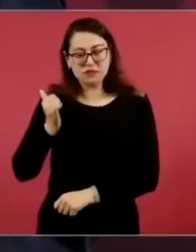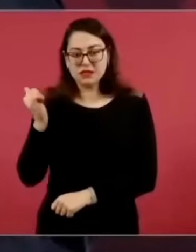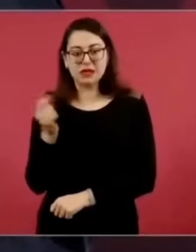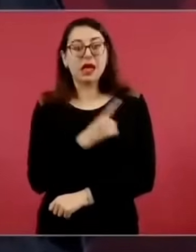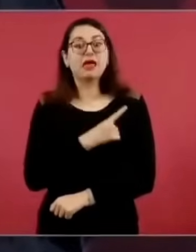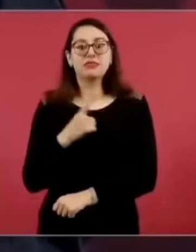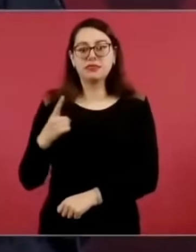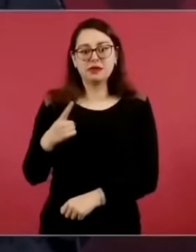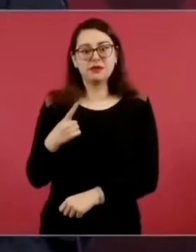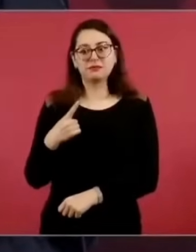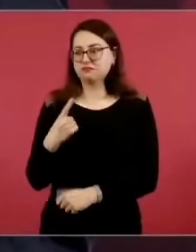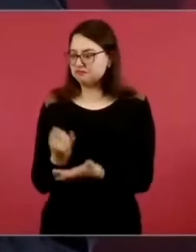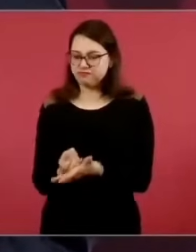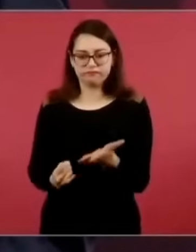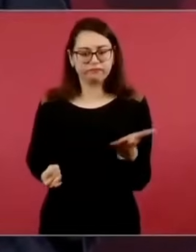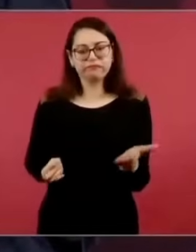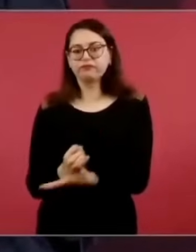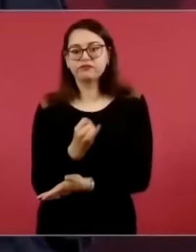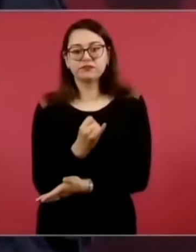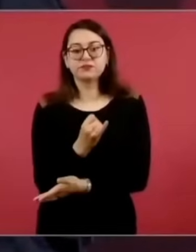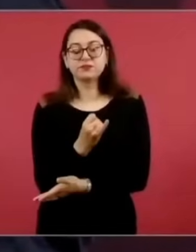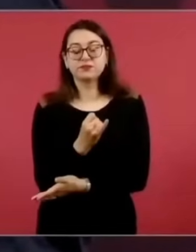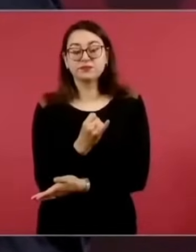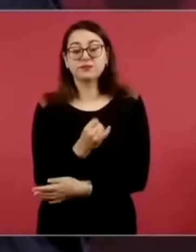de qué era el momento. Además,